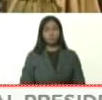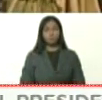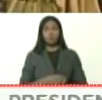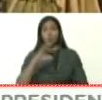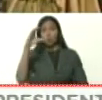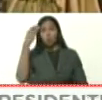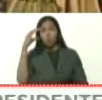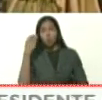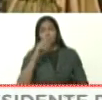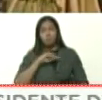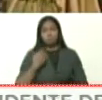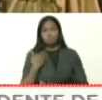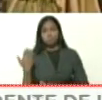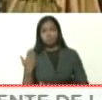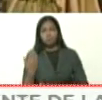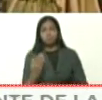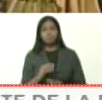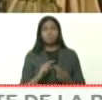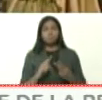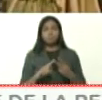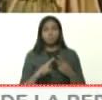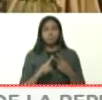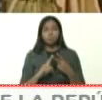Colombia, nuestra hermana Colombia,